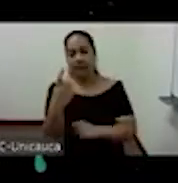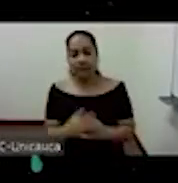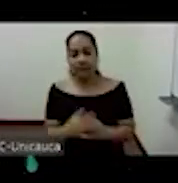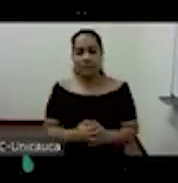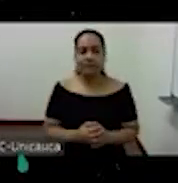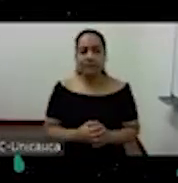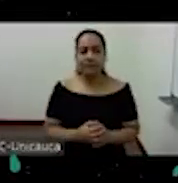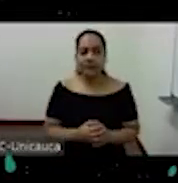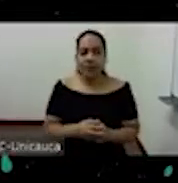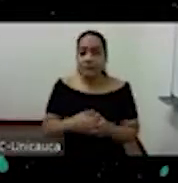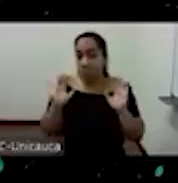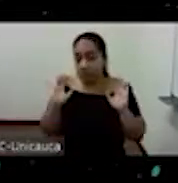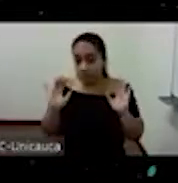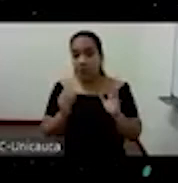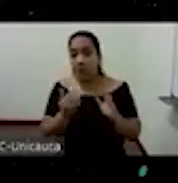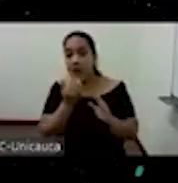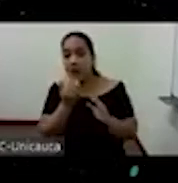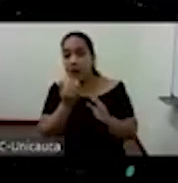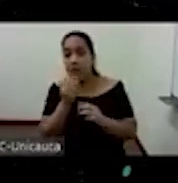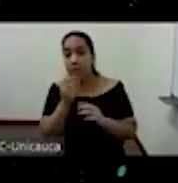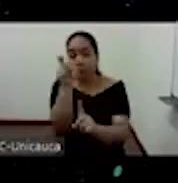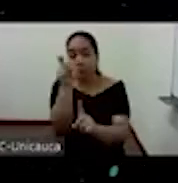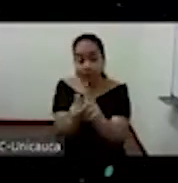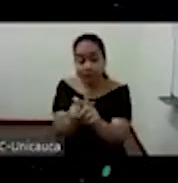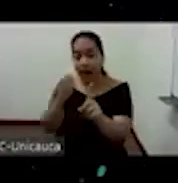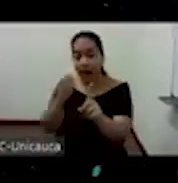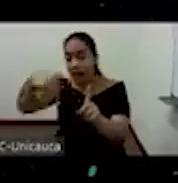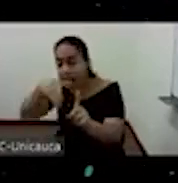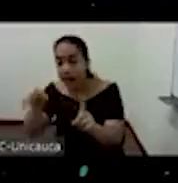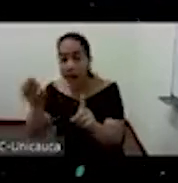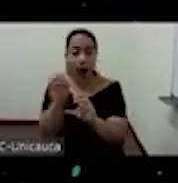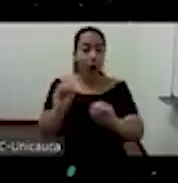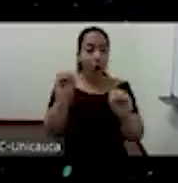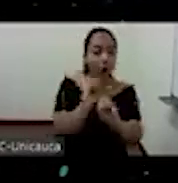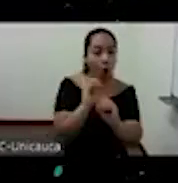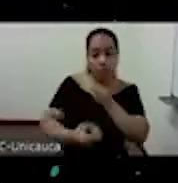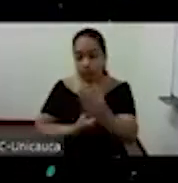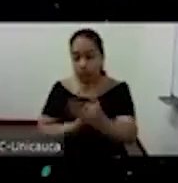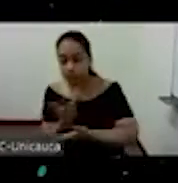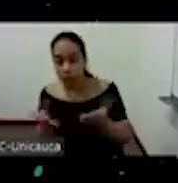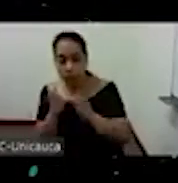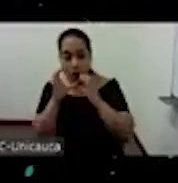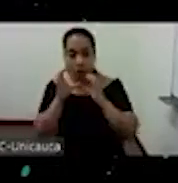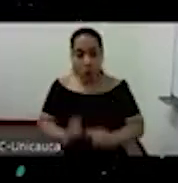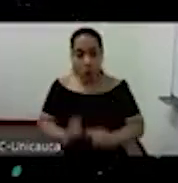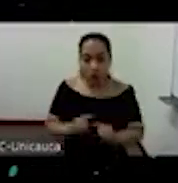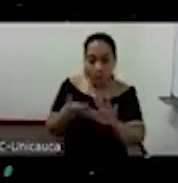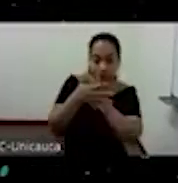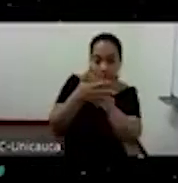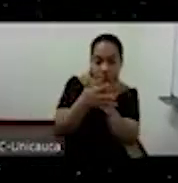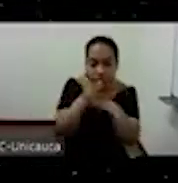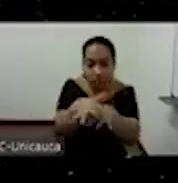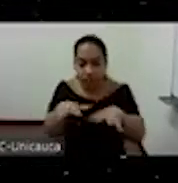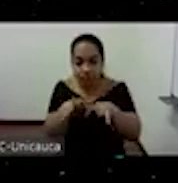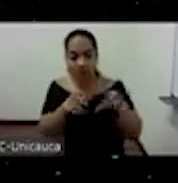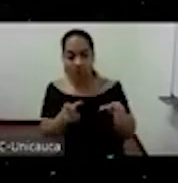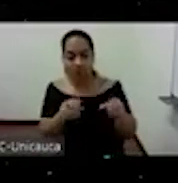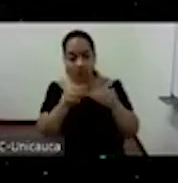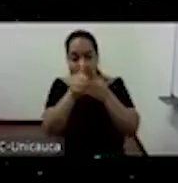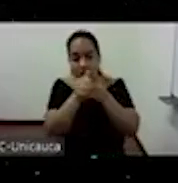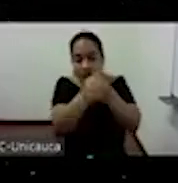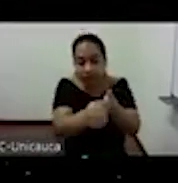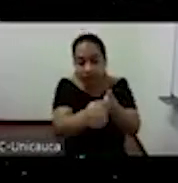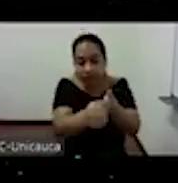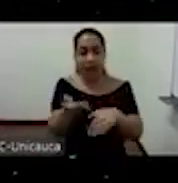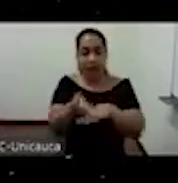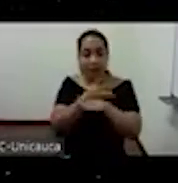Ya sea porque hay un sujeto ausente o porque son producidos de acuerdo a las metodologías